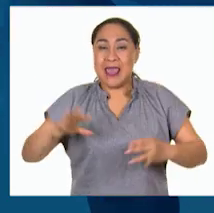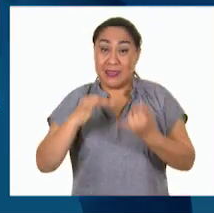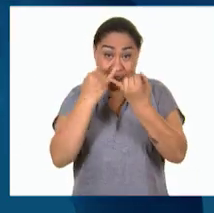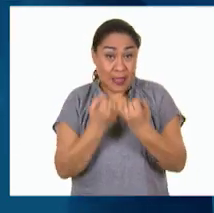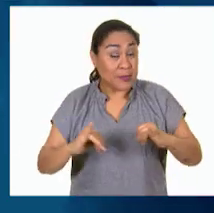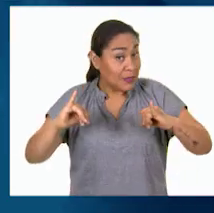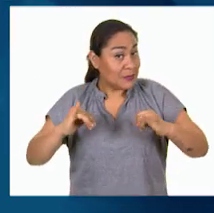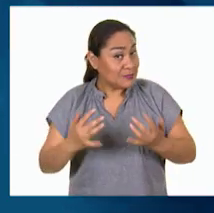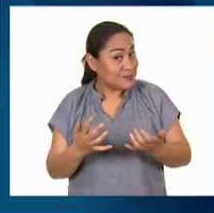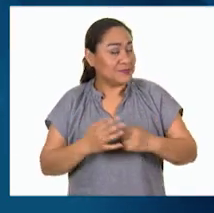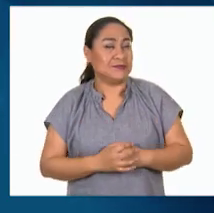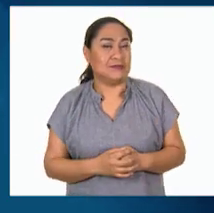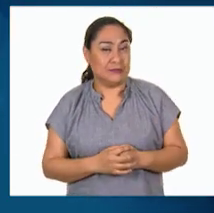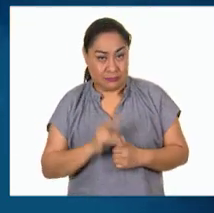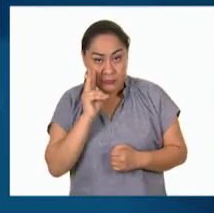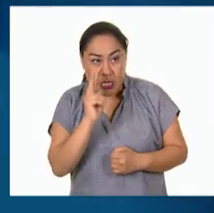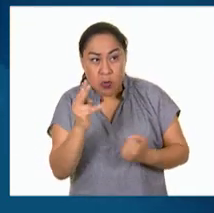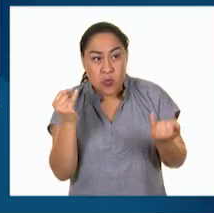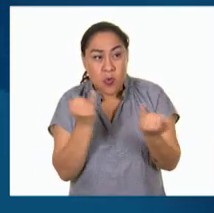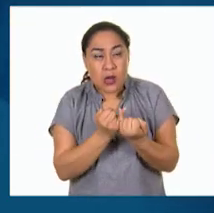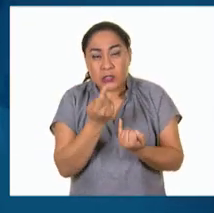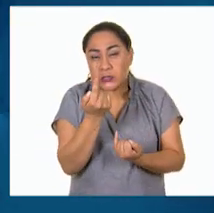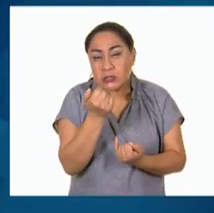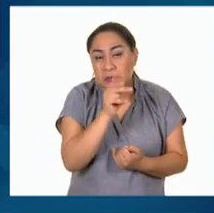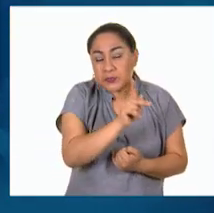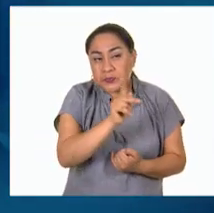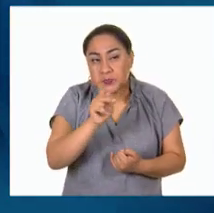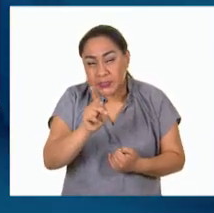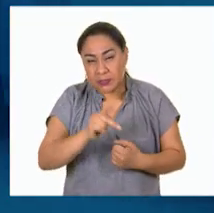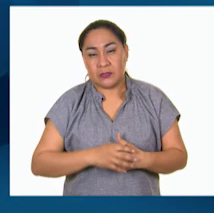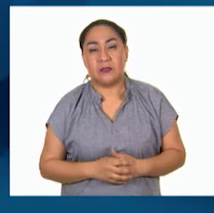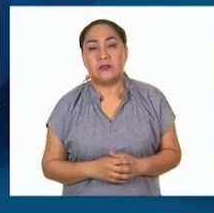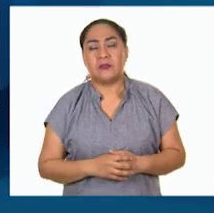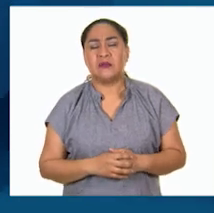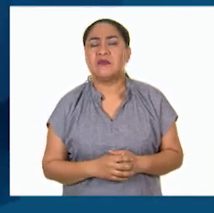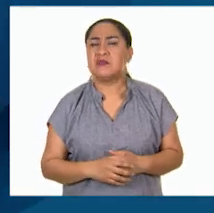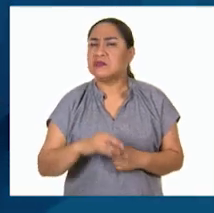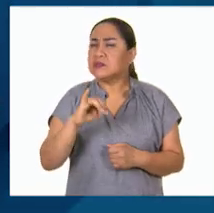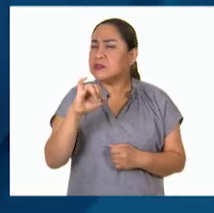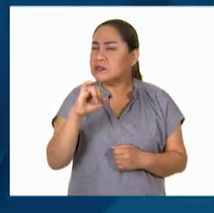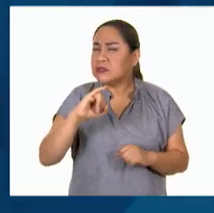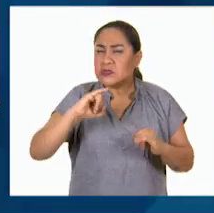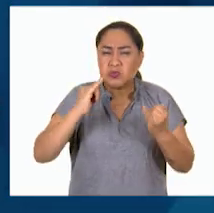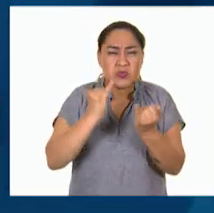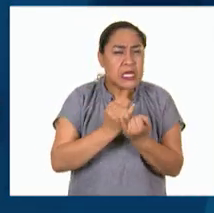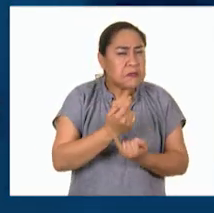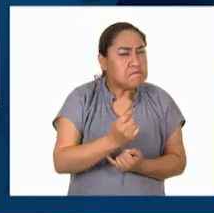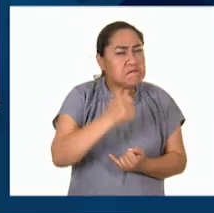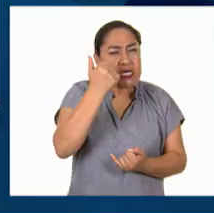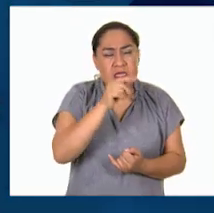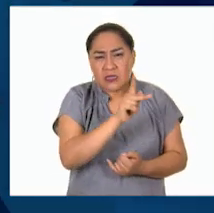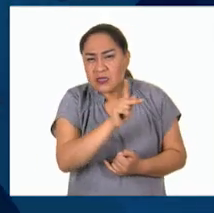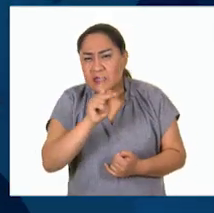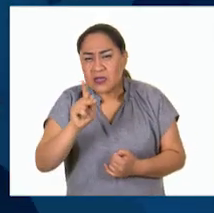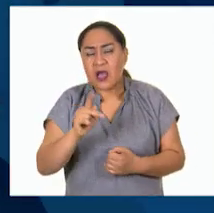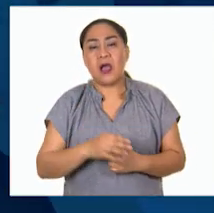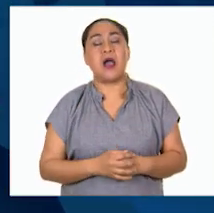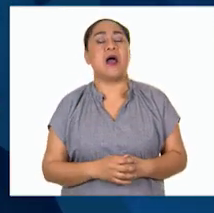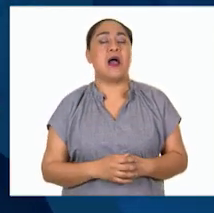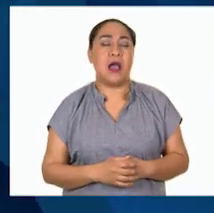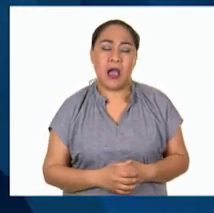Independencia. ¿Ya notaron el parecido? Sí, son muy parecidas.